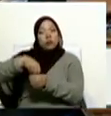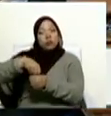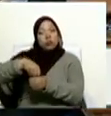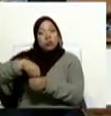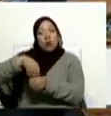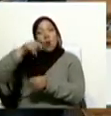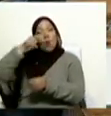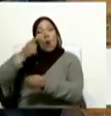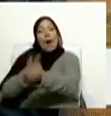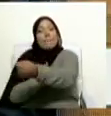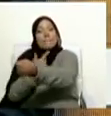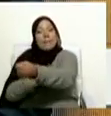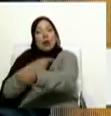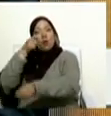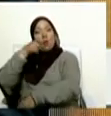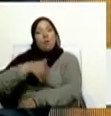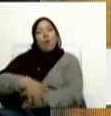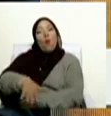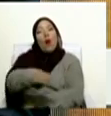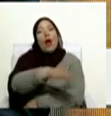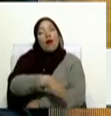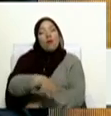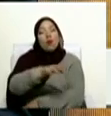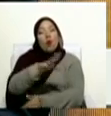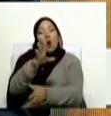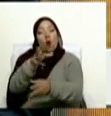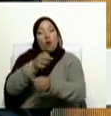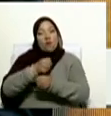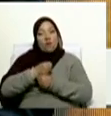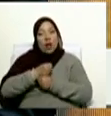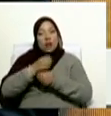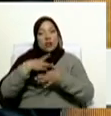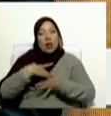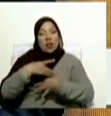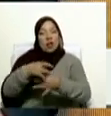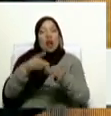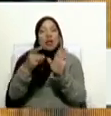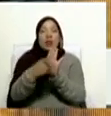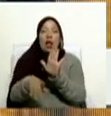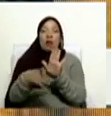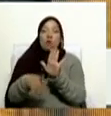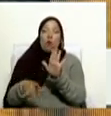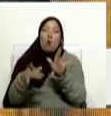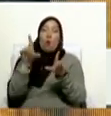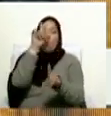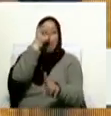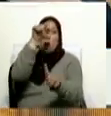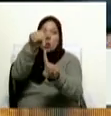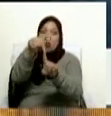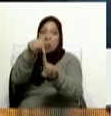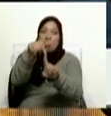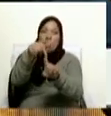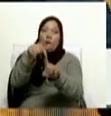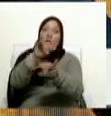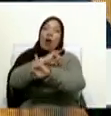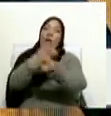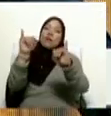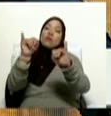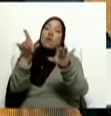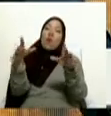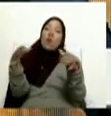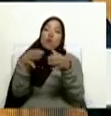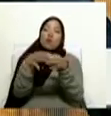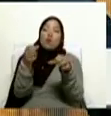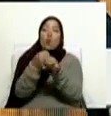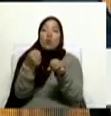pueblos hermanos ya os han confiado sus intereses sus derechos sus destinos al contemplar la reunión de